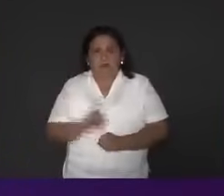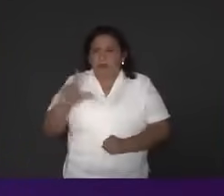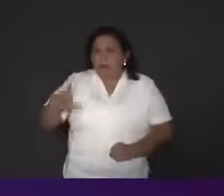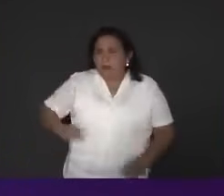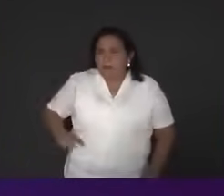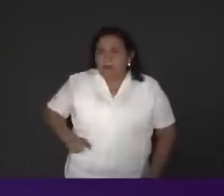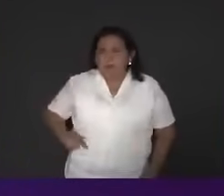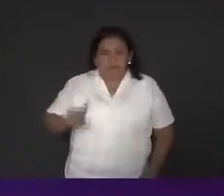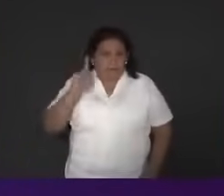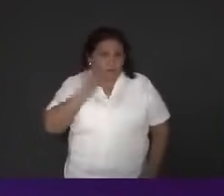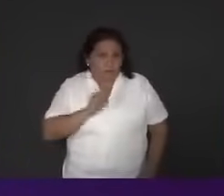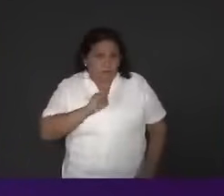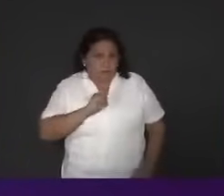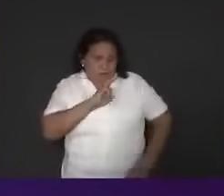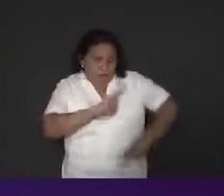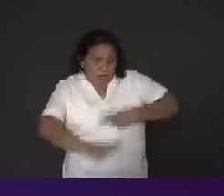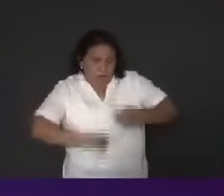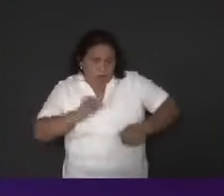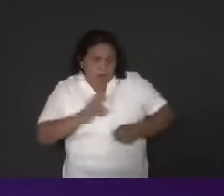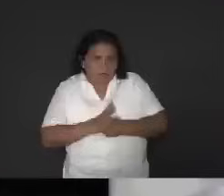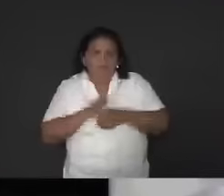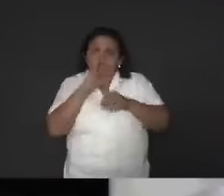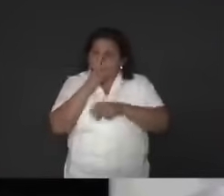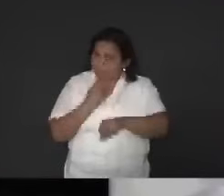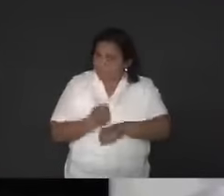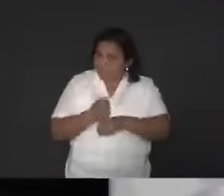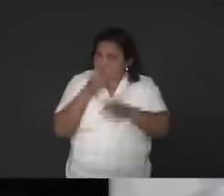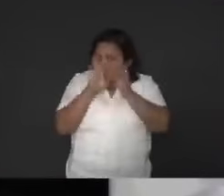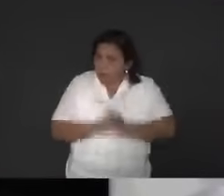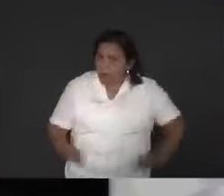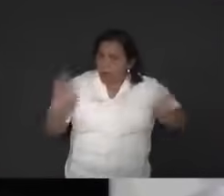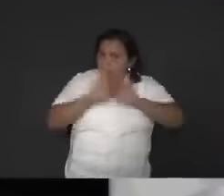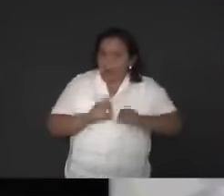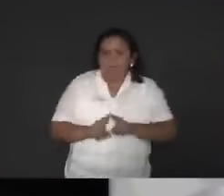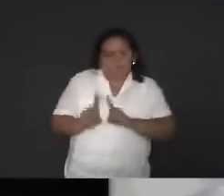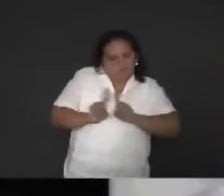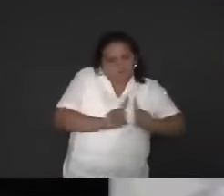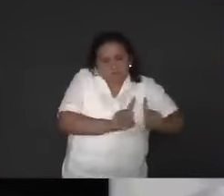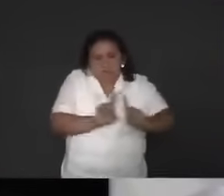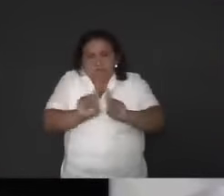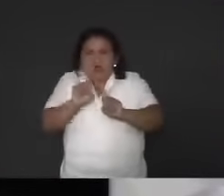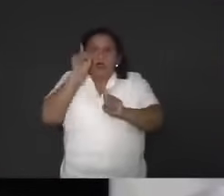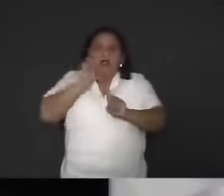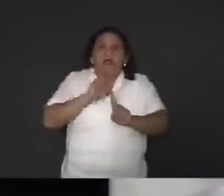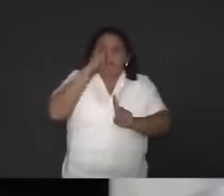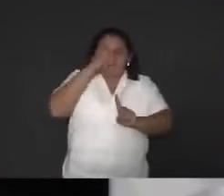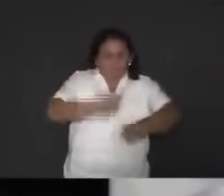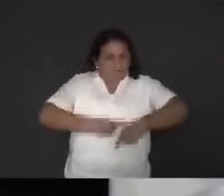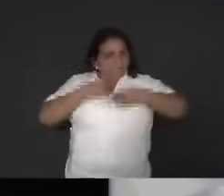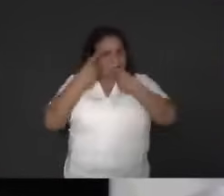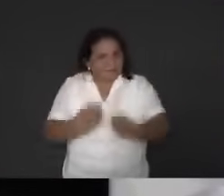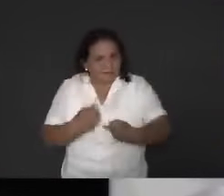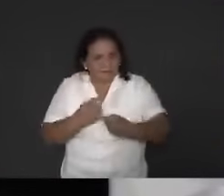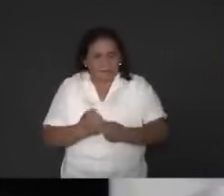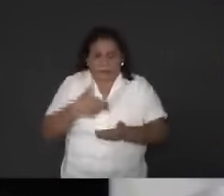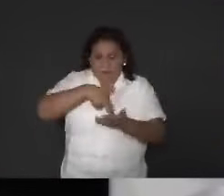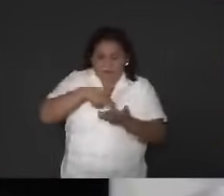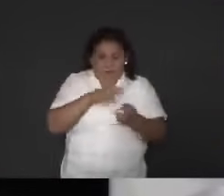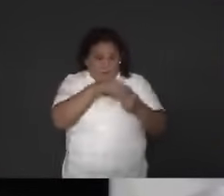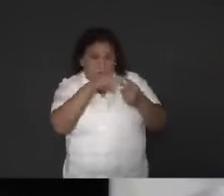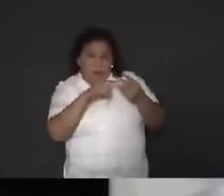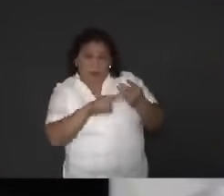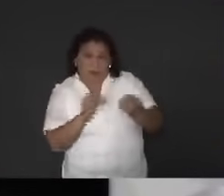las mujeres van a ser una prioridad. Vamos a trabajar de la mano con ellas para poder darles todas las herramientas y